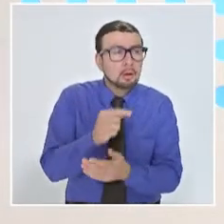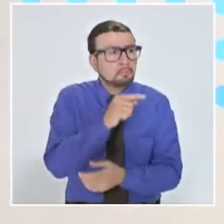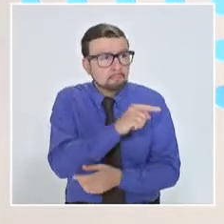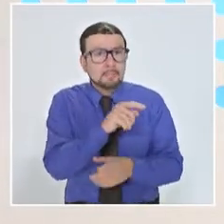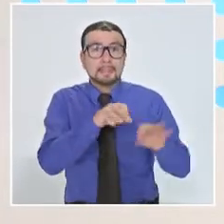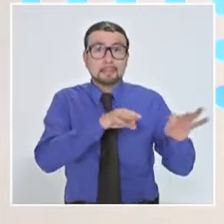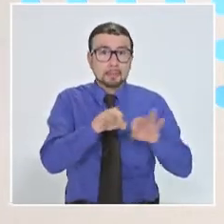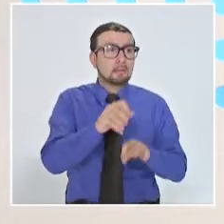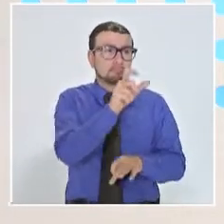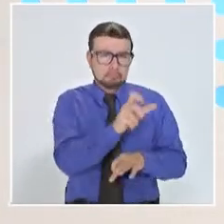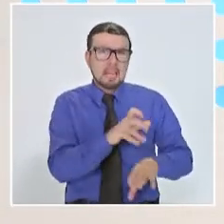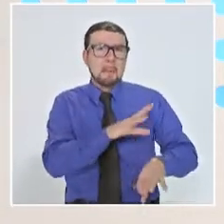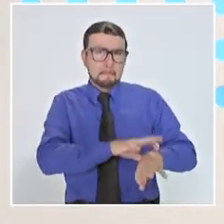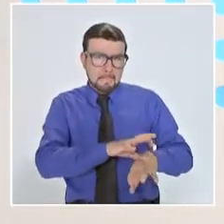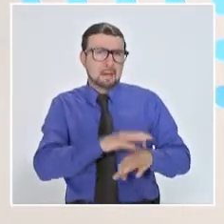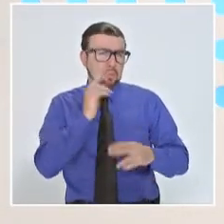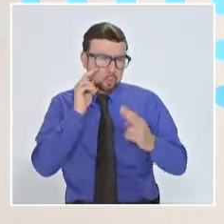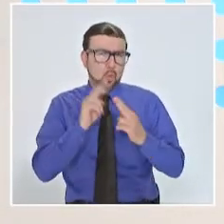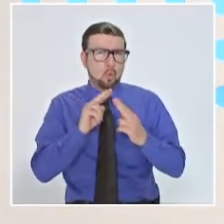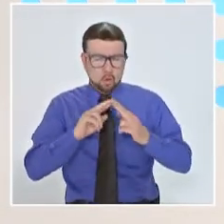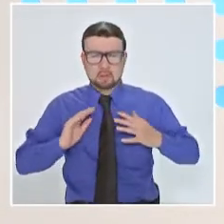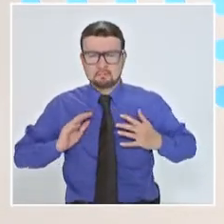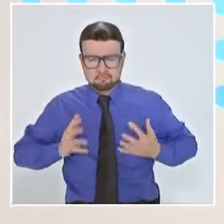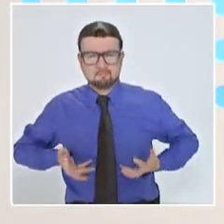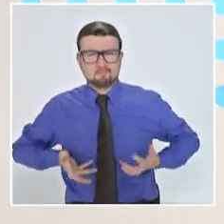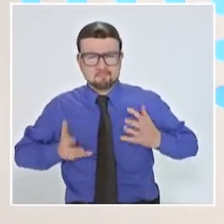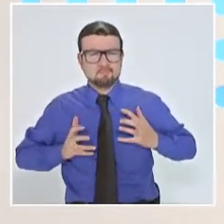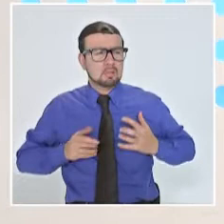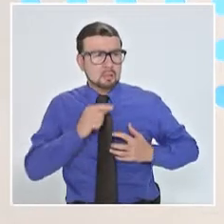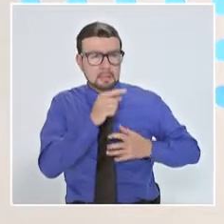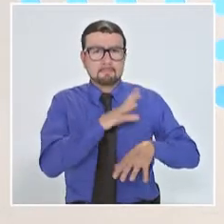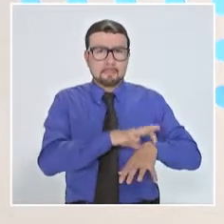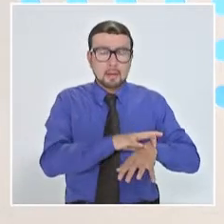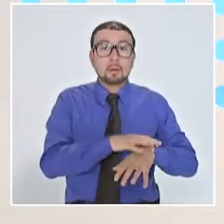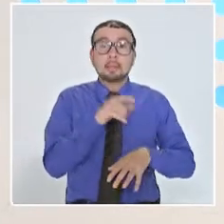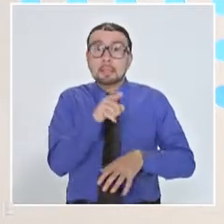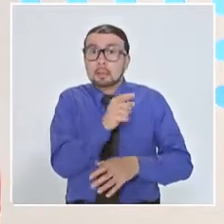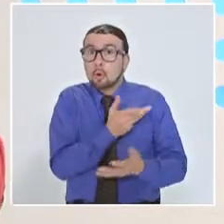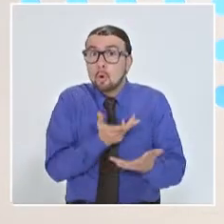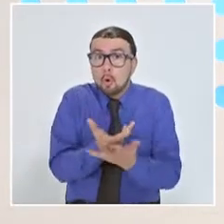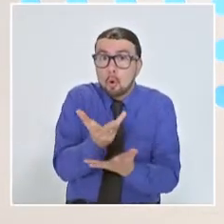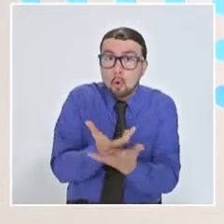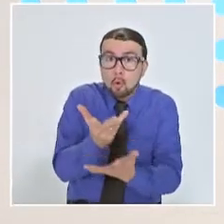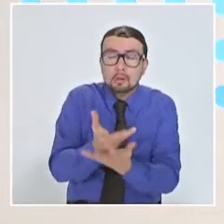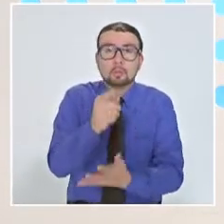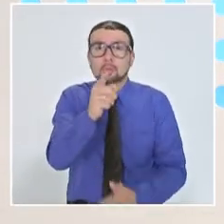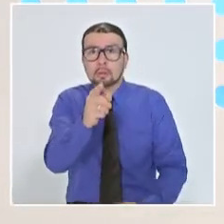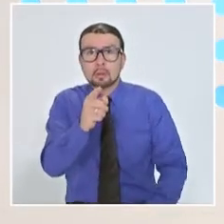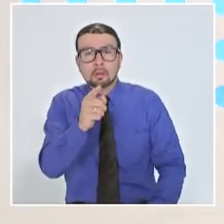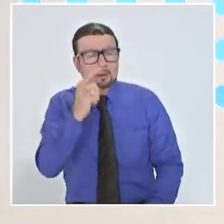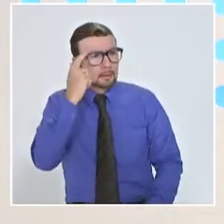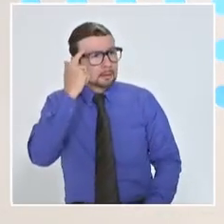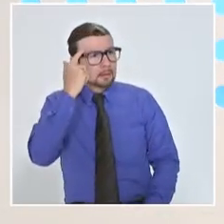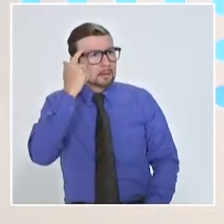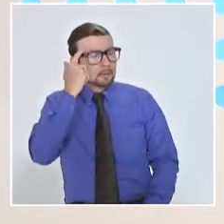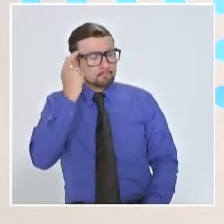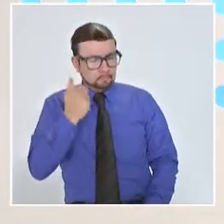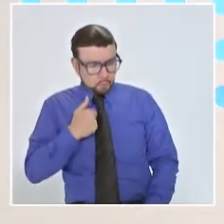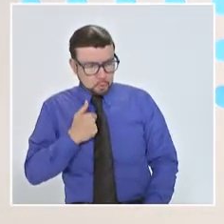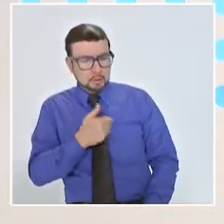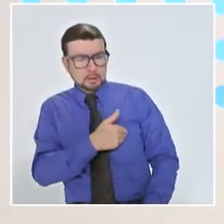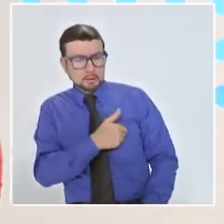mastólogo. El doctor Walter Antonio les va a dar unas ciertas recomendaciones que ustedes dicen, este cambio que yo